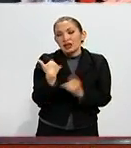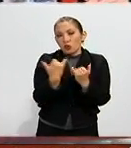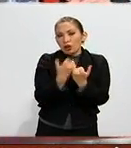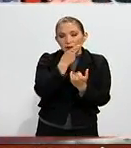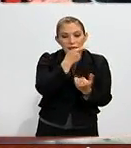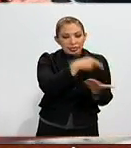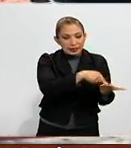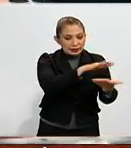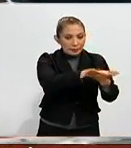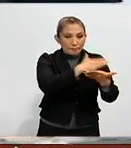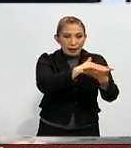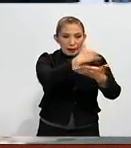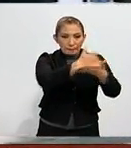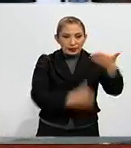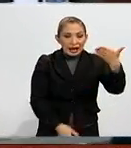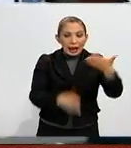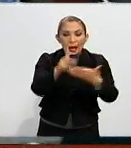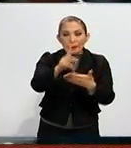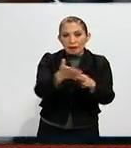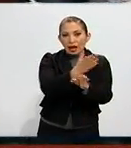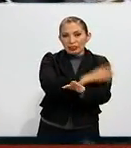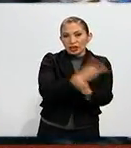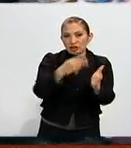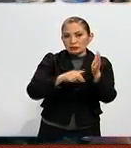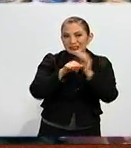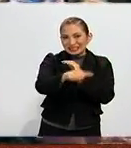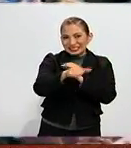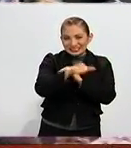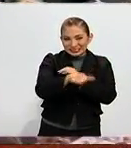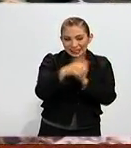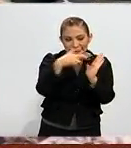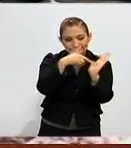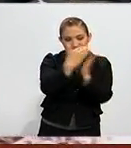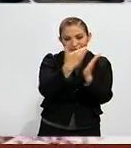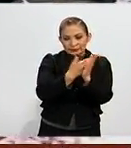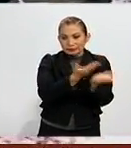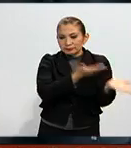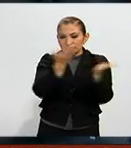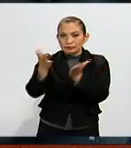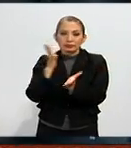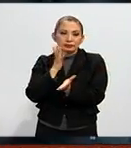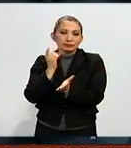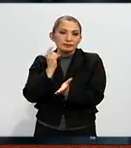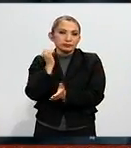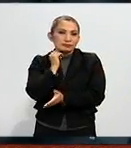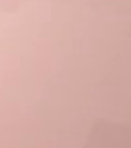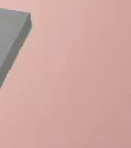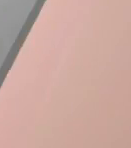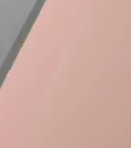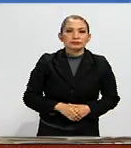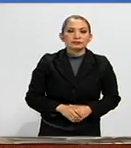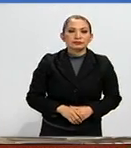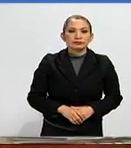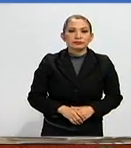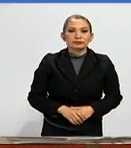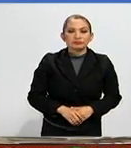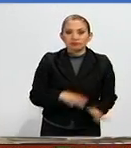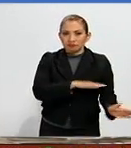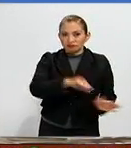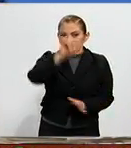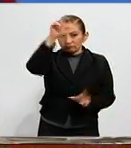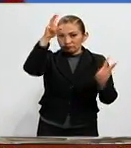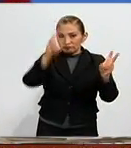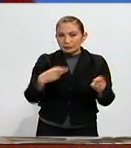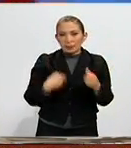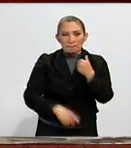como lo indica el documento de Precriterios 2016 que se envió al Congreso. En otros temas,